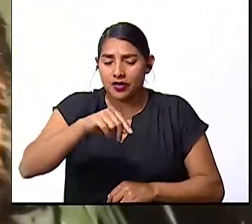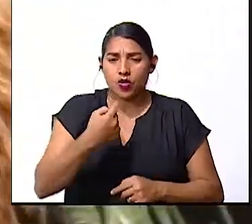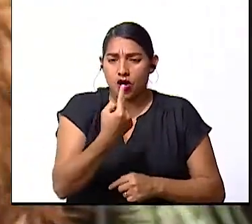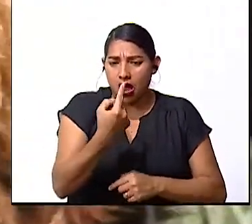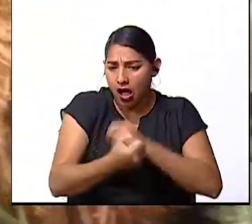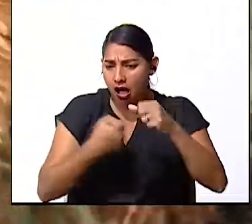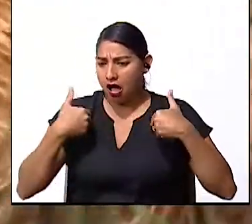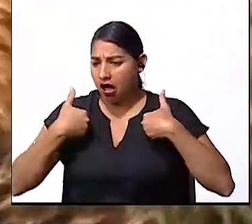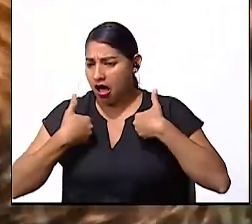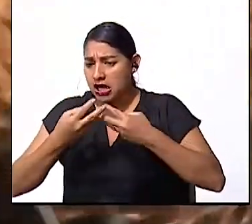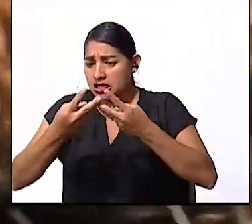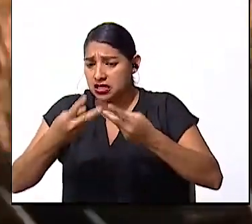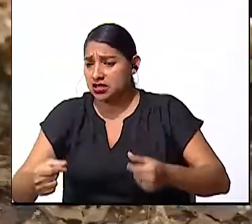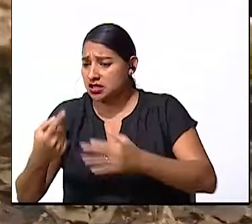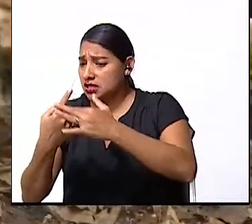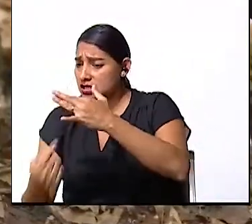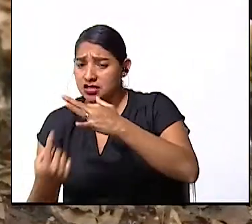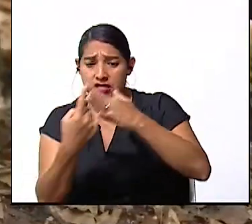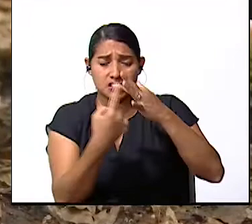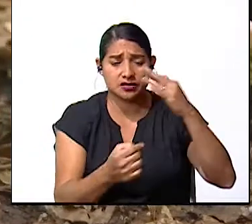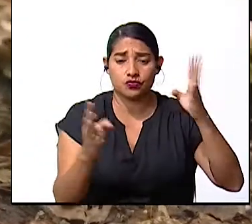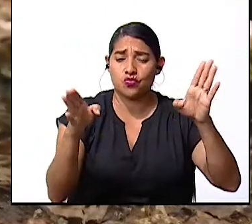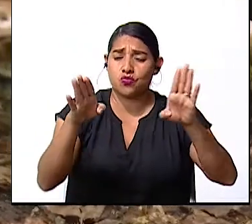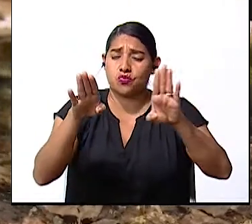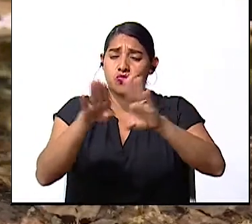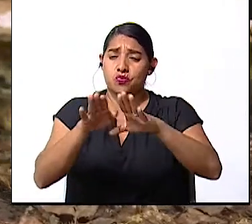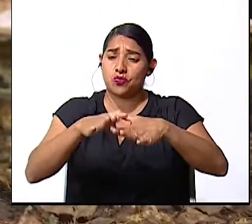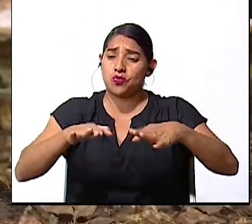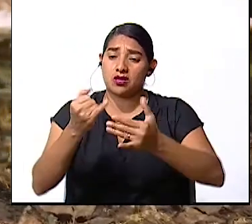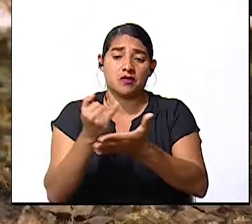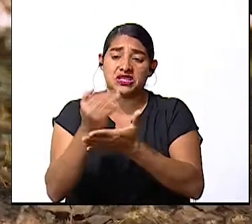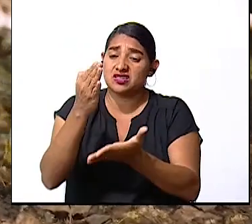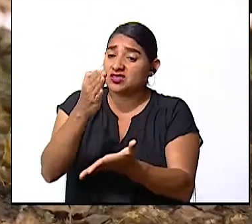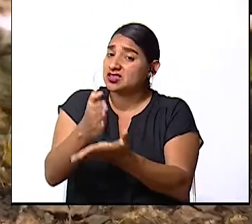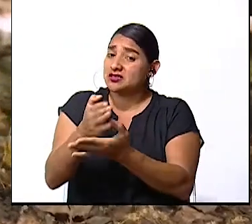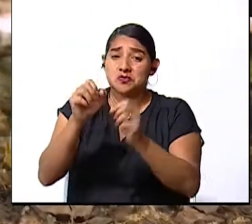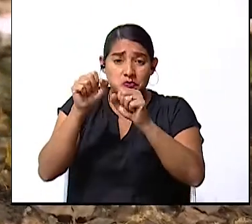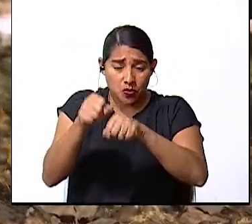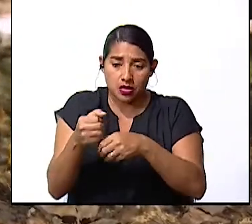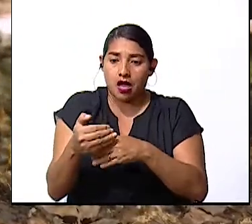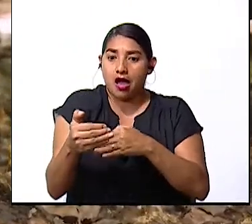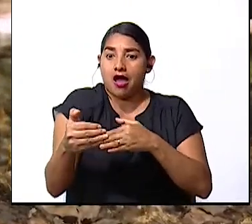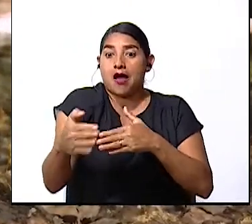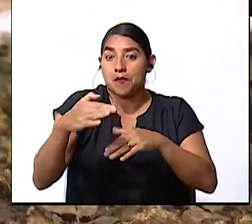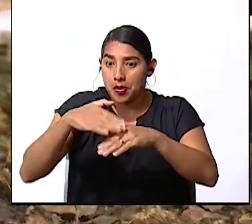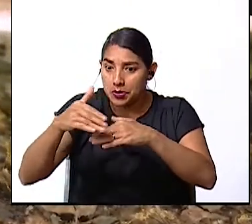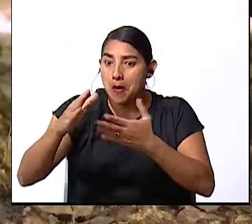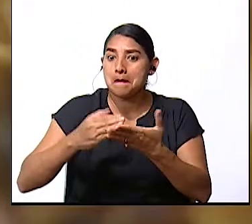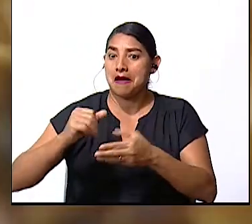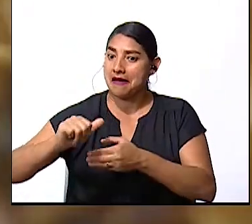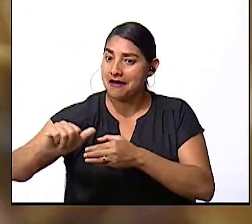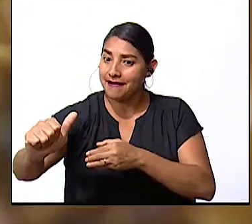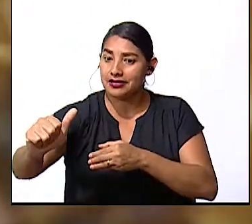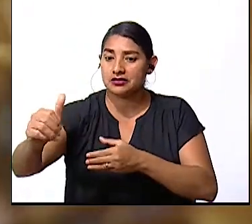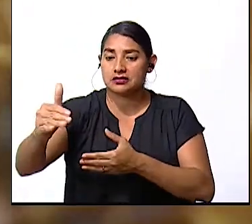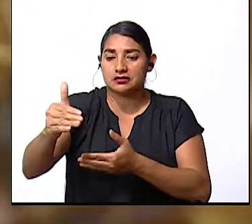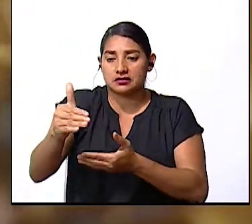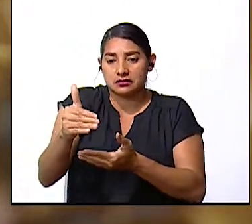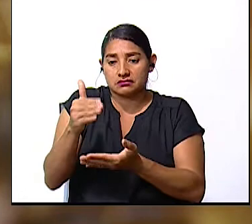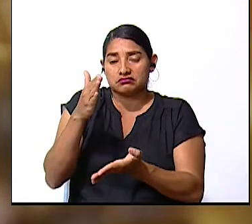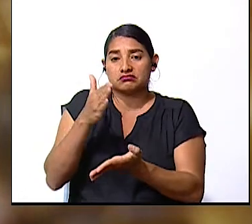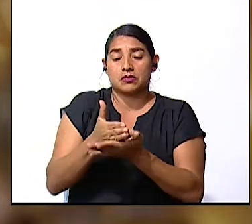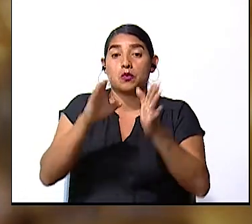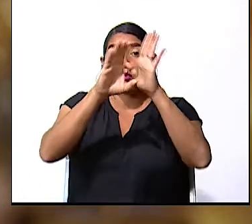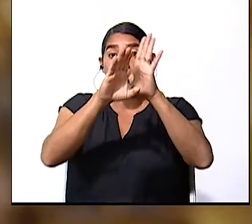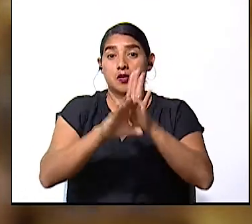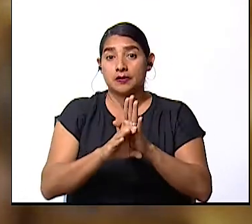cada especie perdida se cierra para siempre un campo de investigación que podría haber permitido grandes avances. Grandes ejemplos